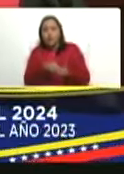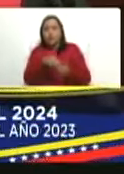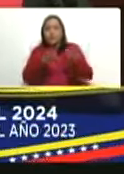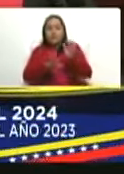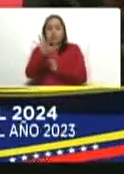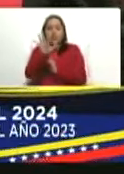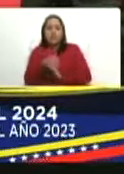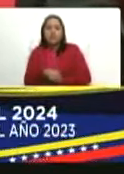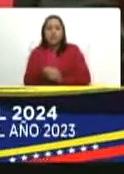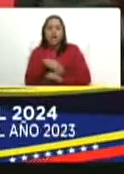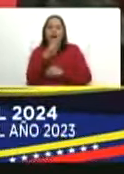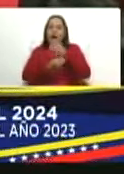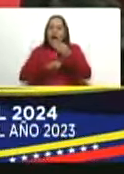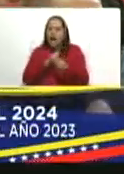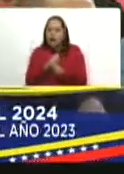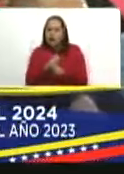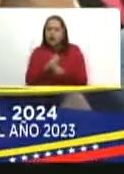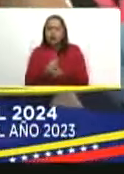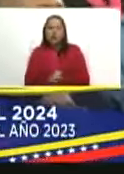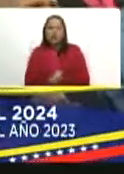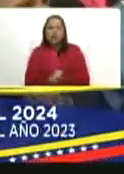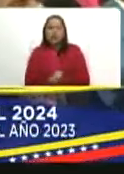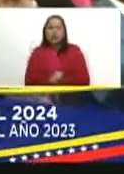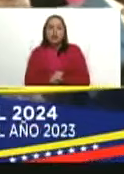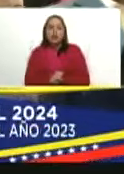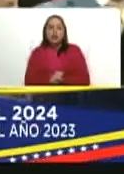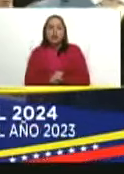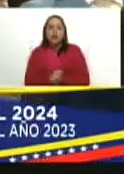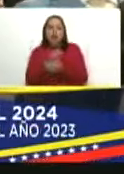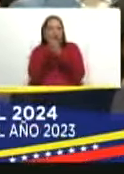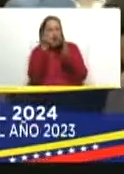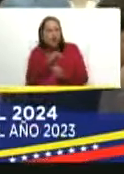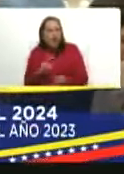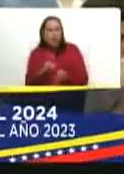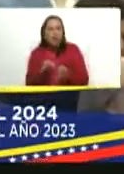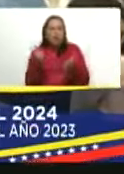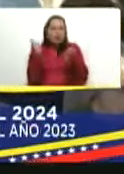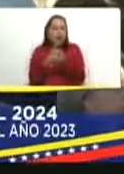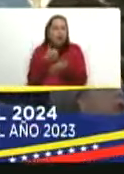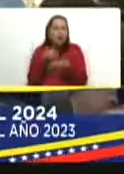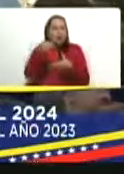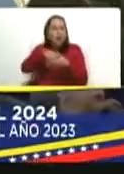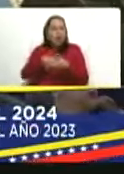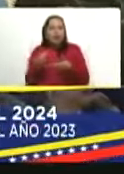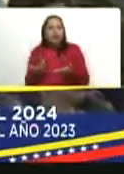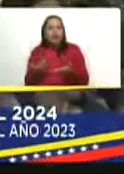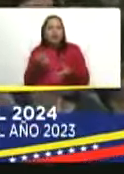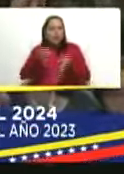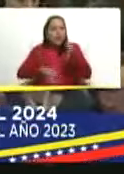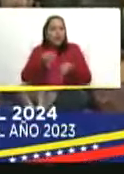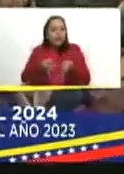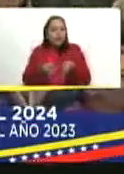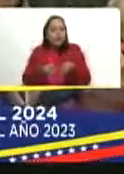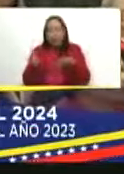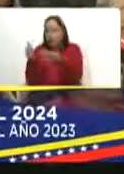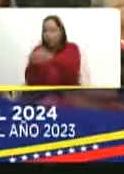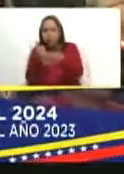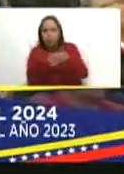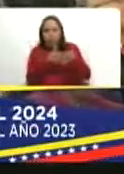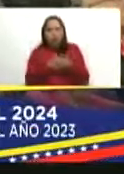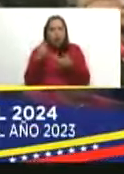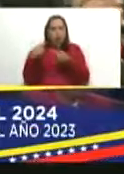creando una situación de autoritarismo parlamentario y anulando de hecho las funciones de los otros